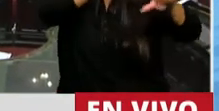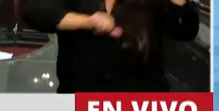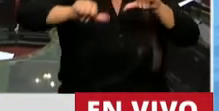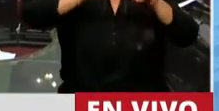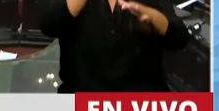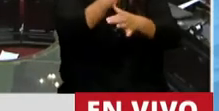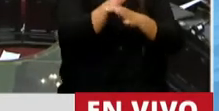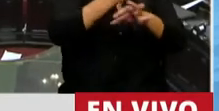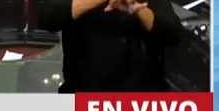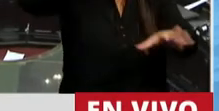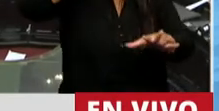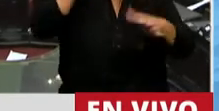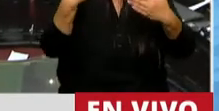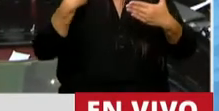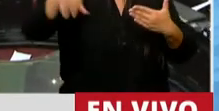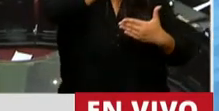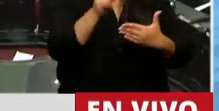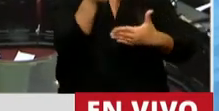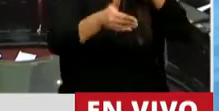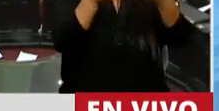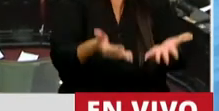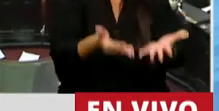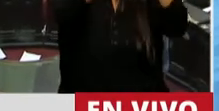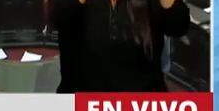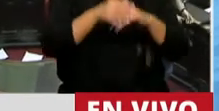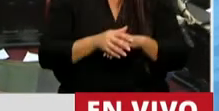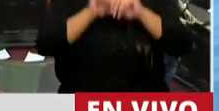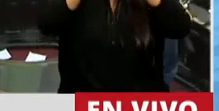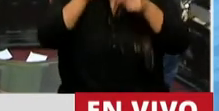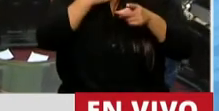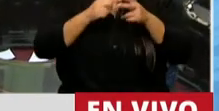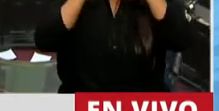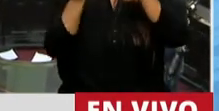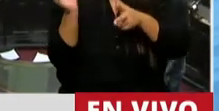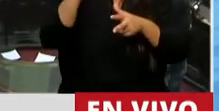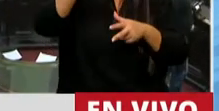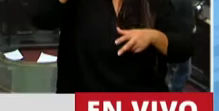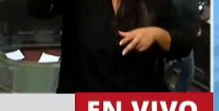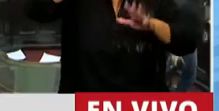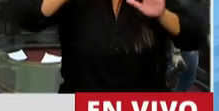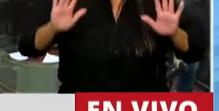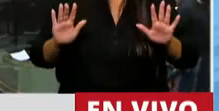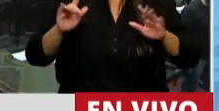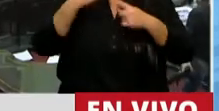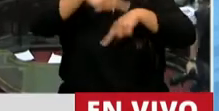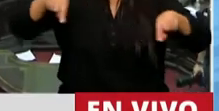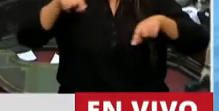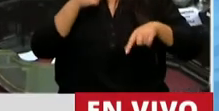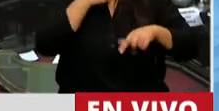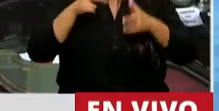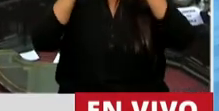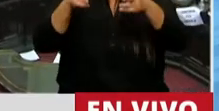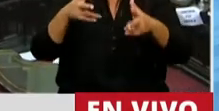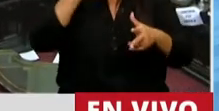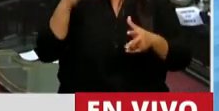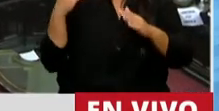sacar este país adelante. Y además quisiera agregar una ultimísima cosa, porque lo tengo